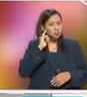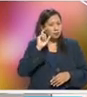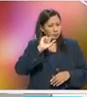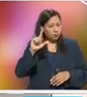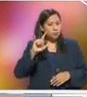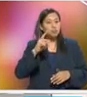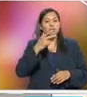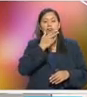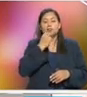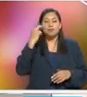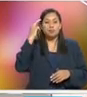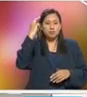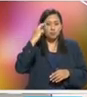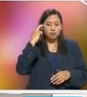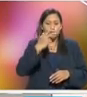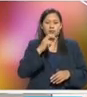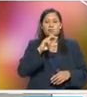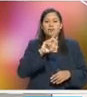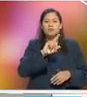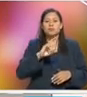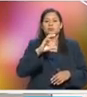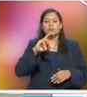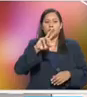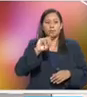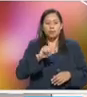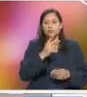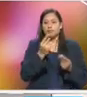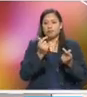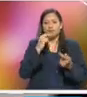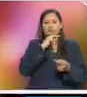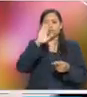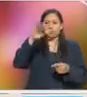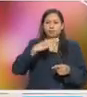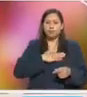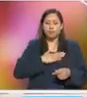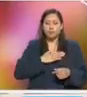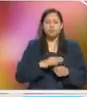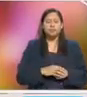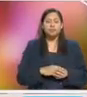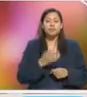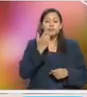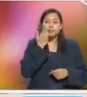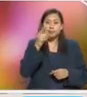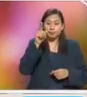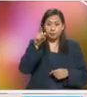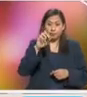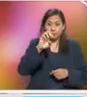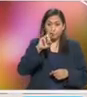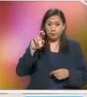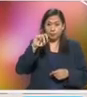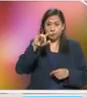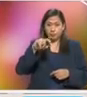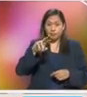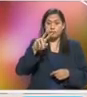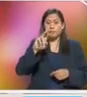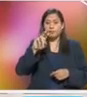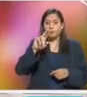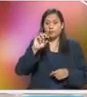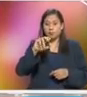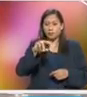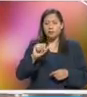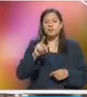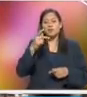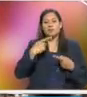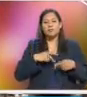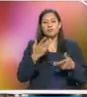virrey Hernández de la Cueva, quien inmediatamente lo mandó llamar. Quería que Enrique de Verona fuera la persona